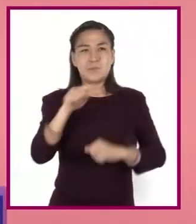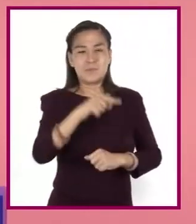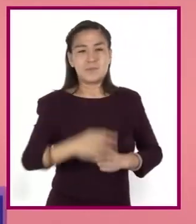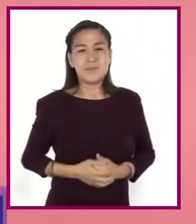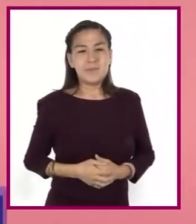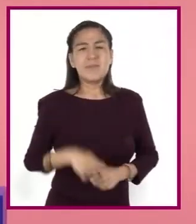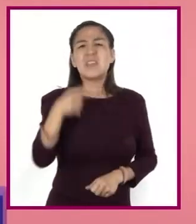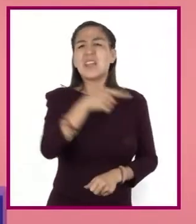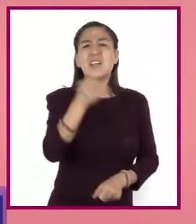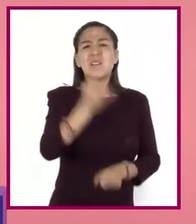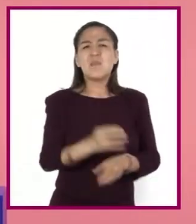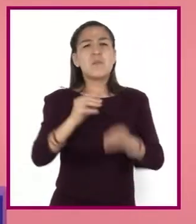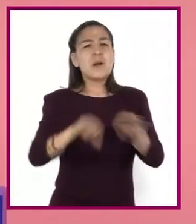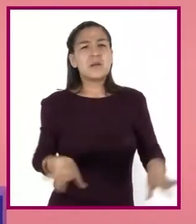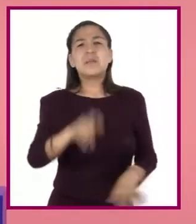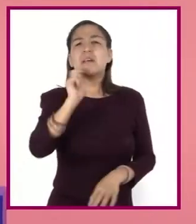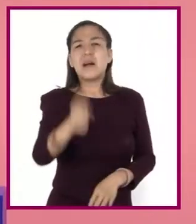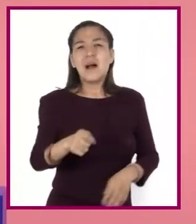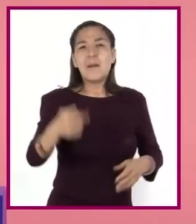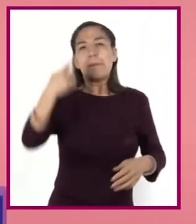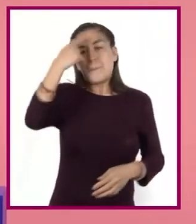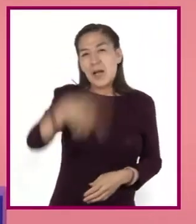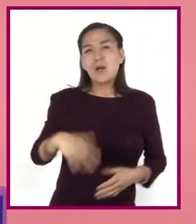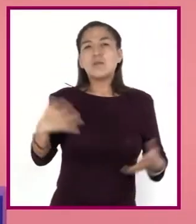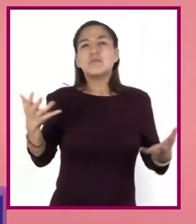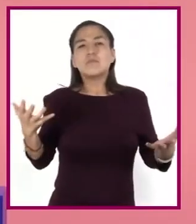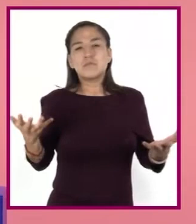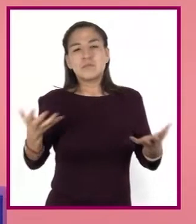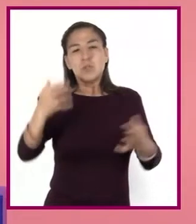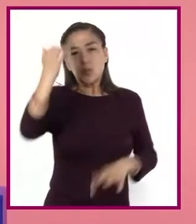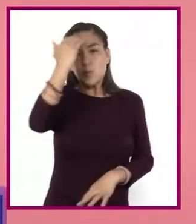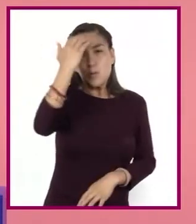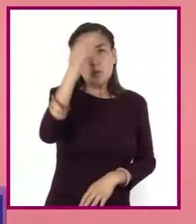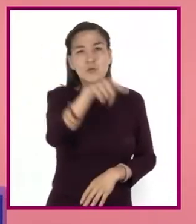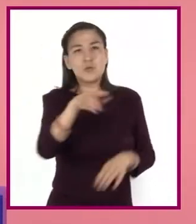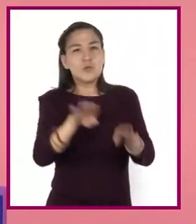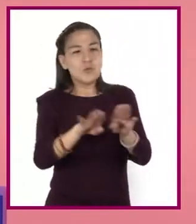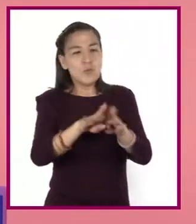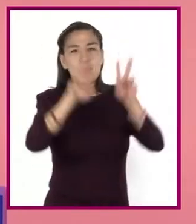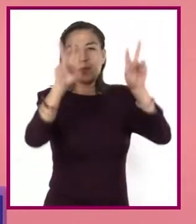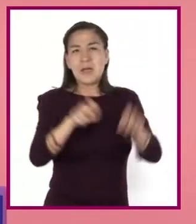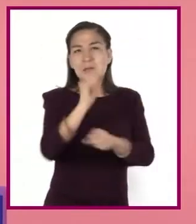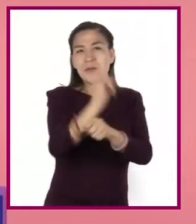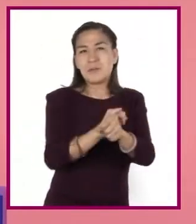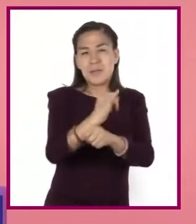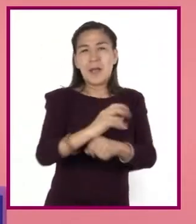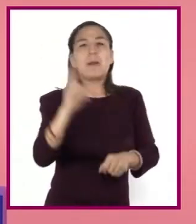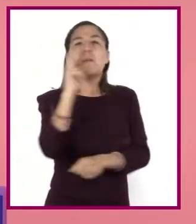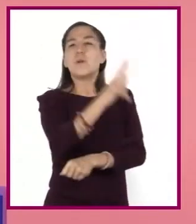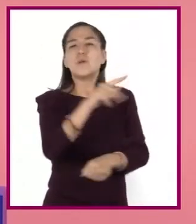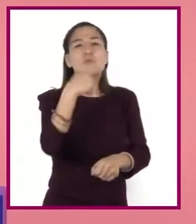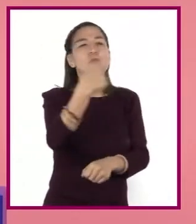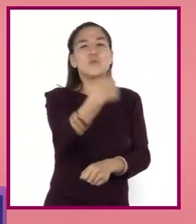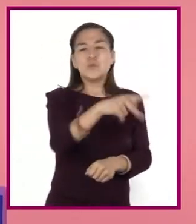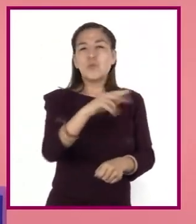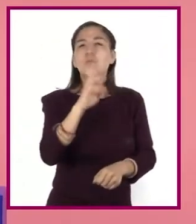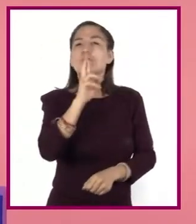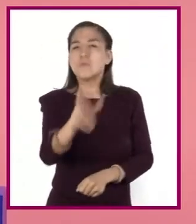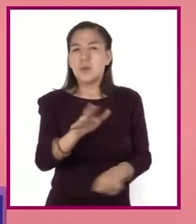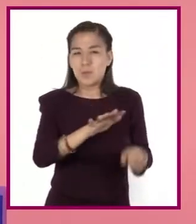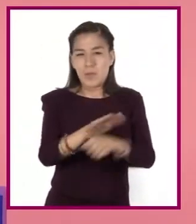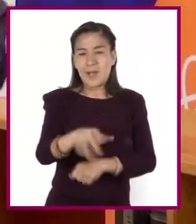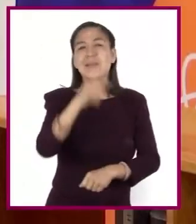este resumen informa lo que se hizo para conocer un tema de investigación. Veamos cuáles fueron sus resultados y, claro,